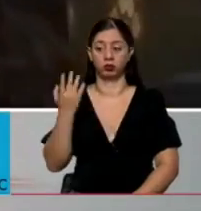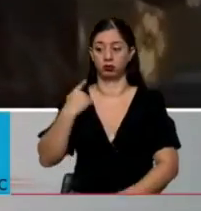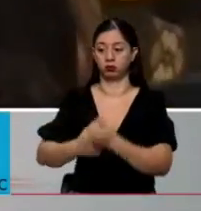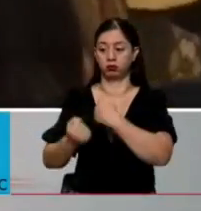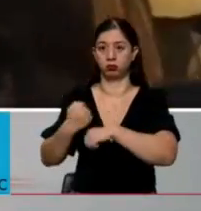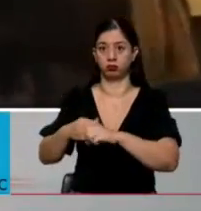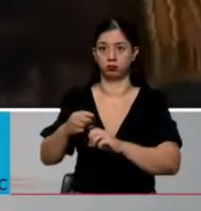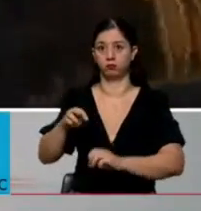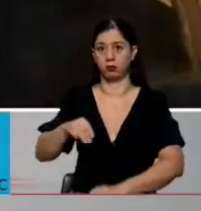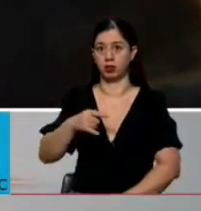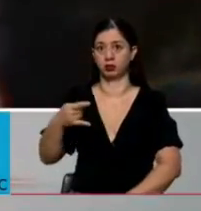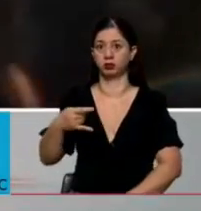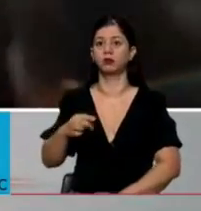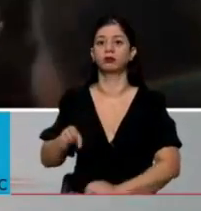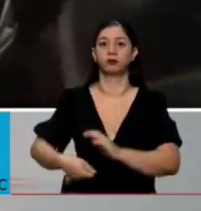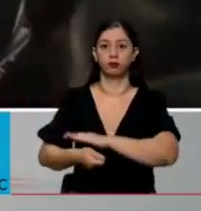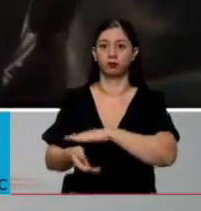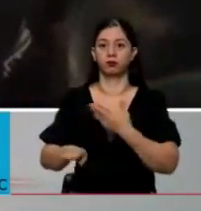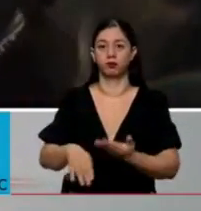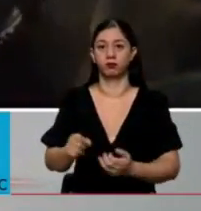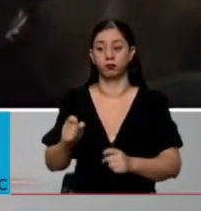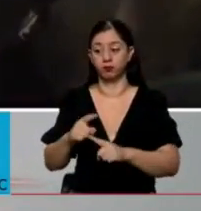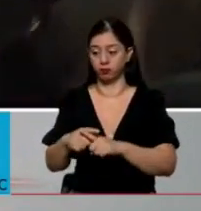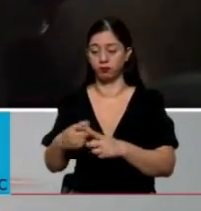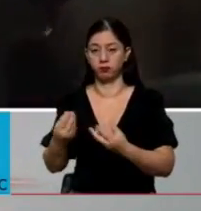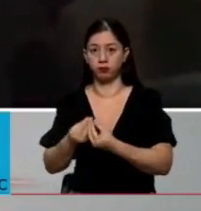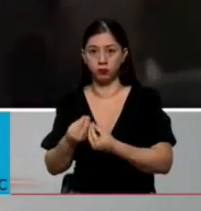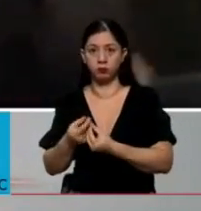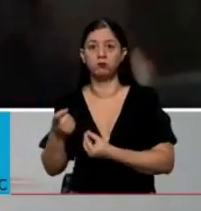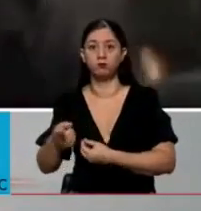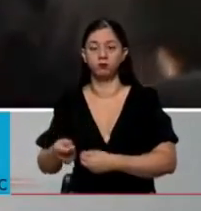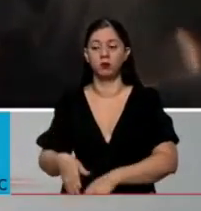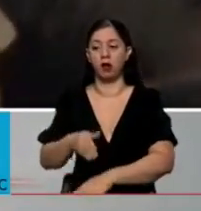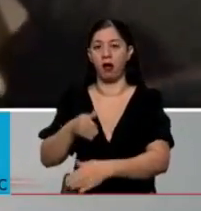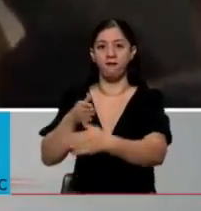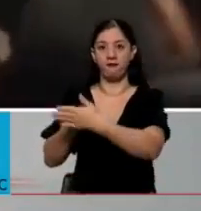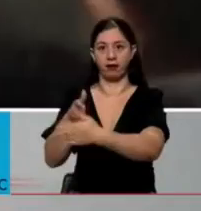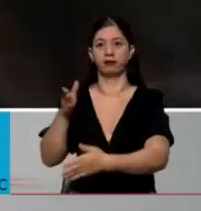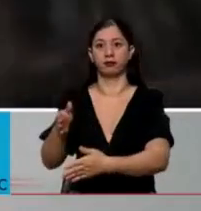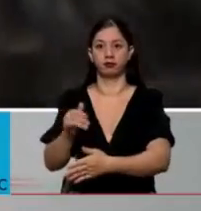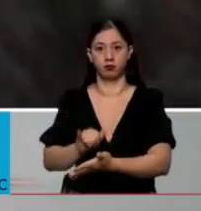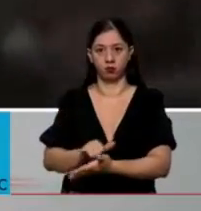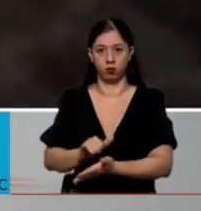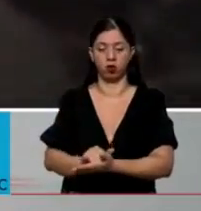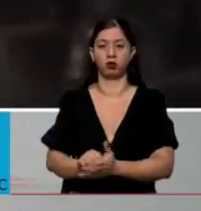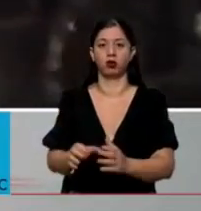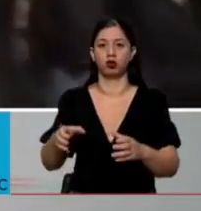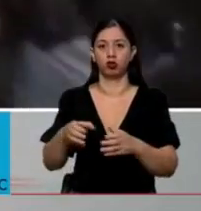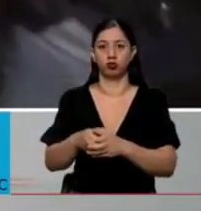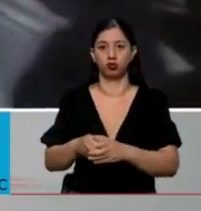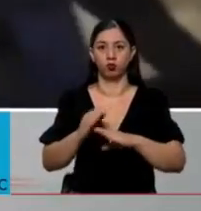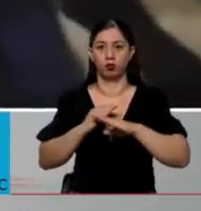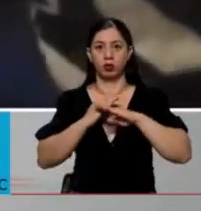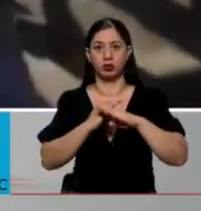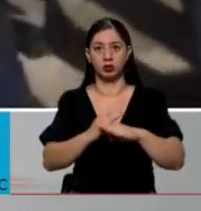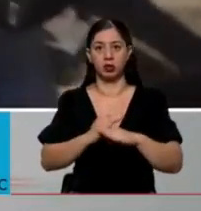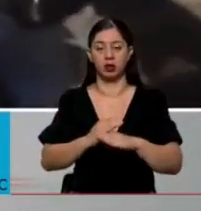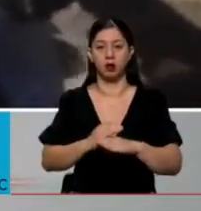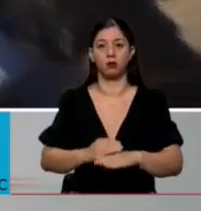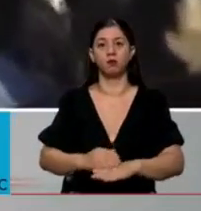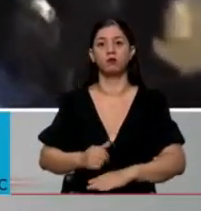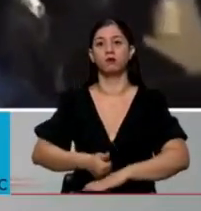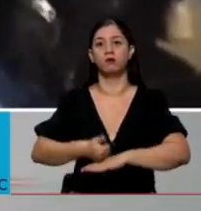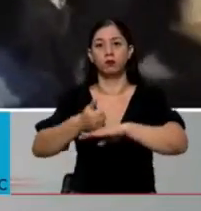ex consejero había recibido amenazas, según denunciaron las autoridades indígenas. Por eso, le había sido asignado un esquema de seguridad. La guardia